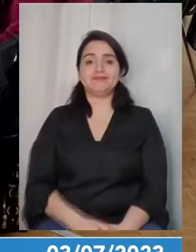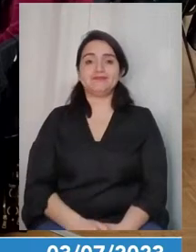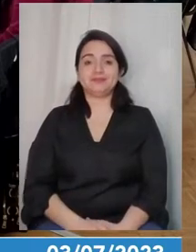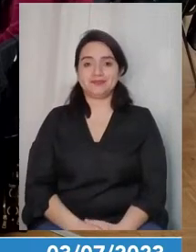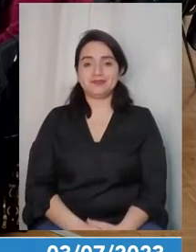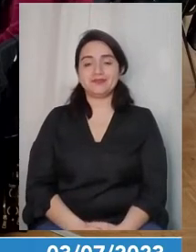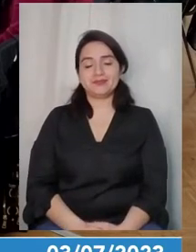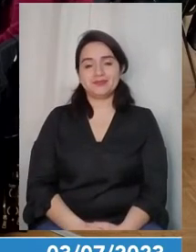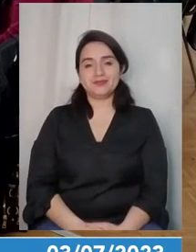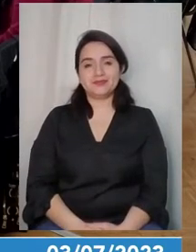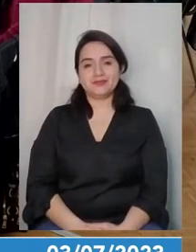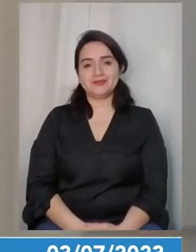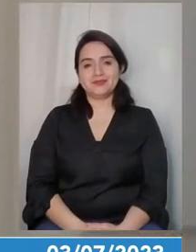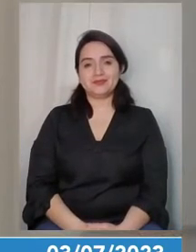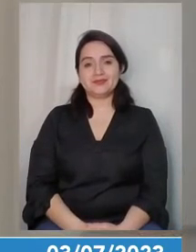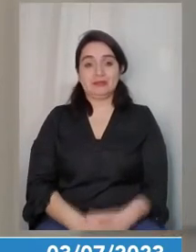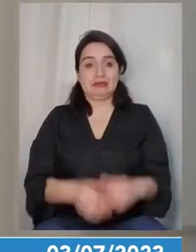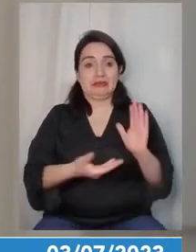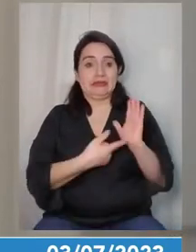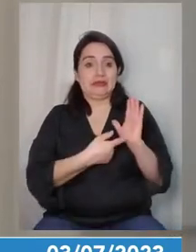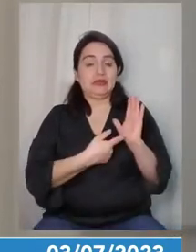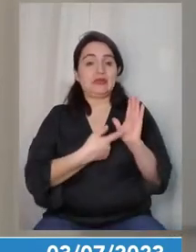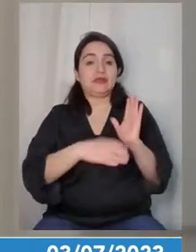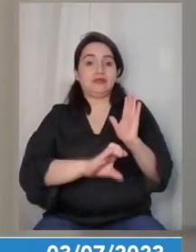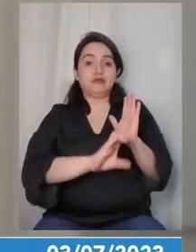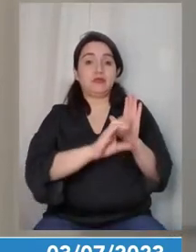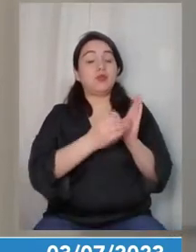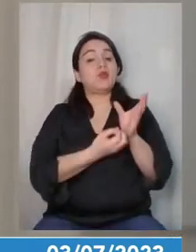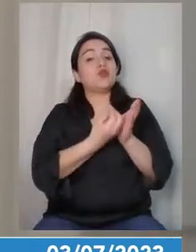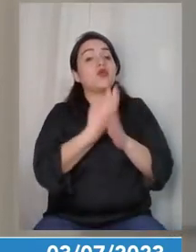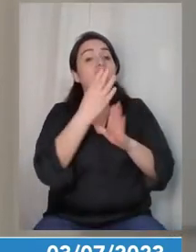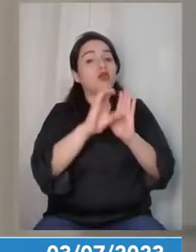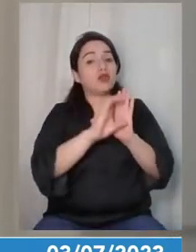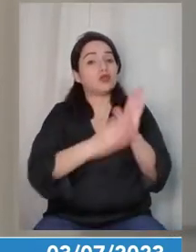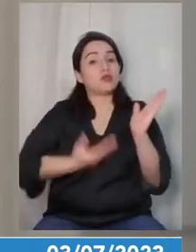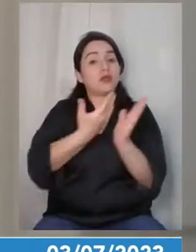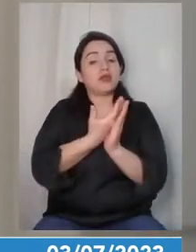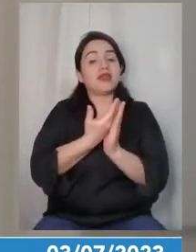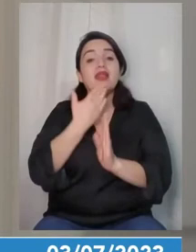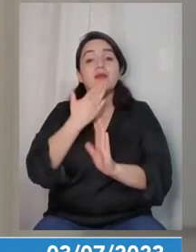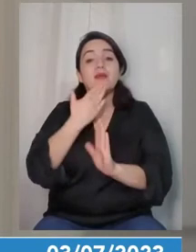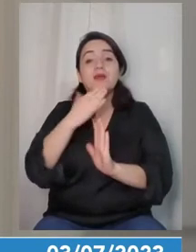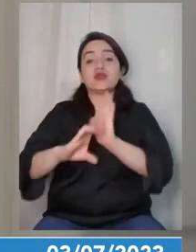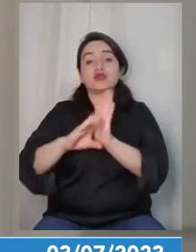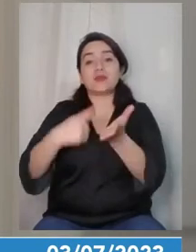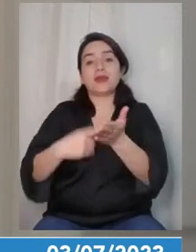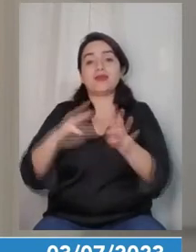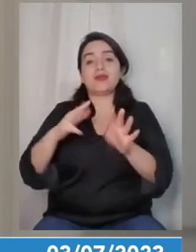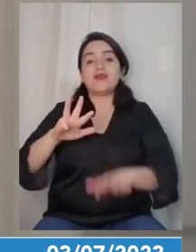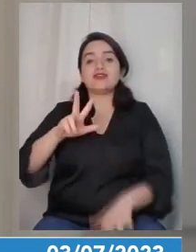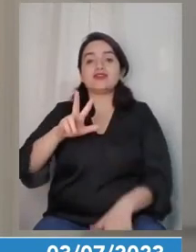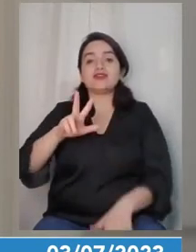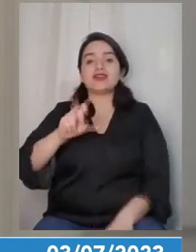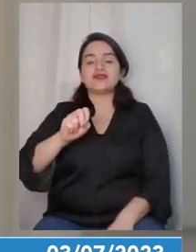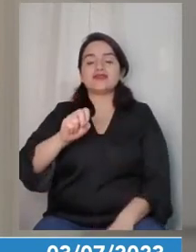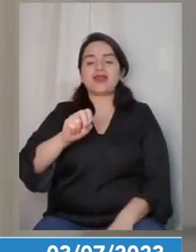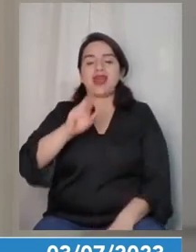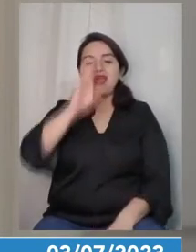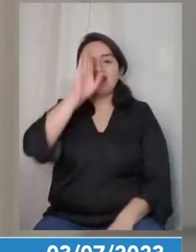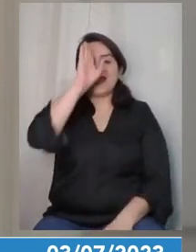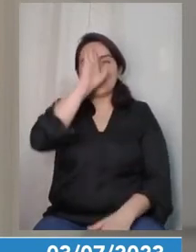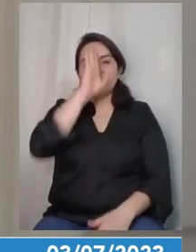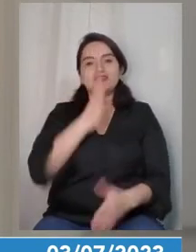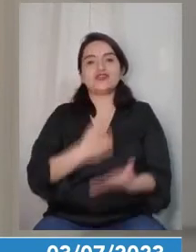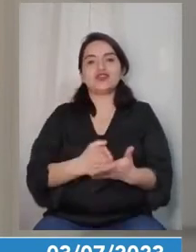este anteproyecto y la Constitución de 1980 toma una decisión, dice, no voy a regular todo lo que tenga que ver con la propiedad de los recursos